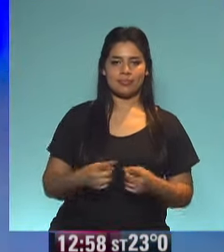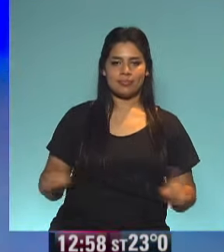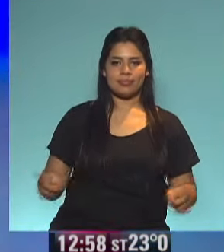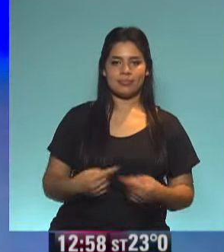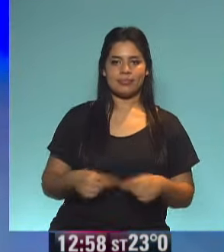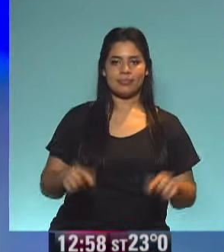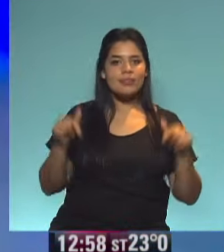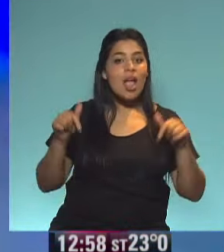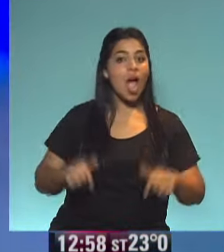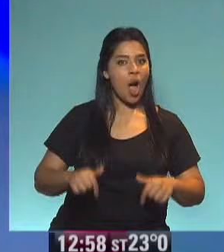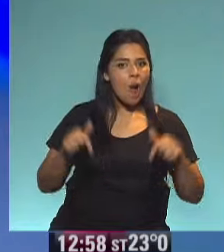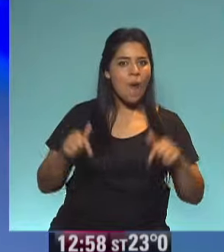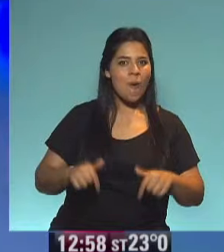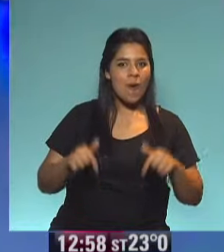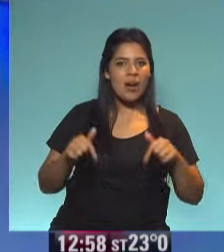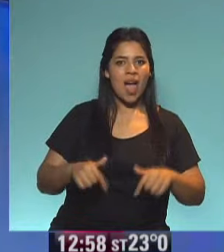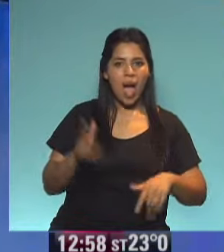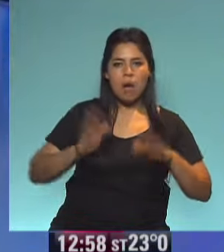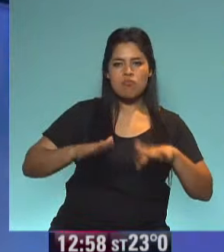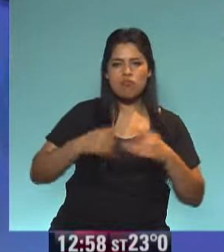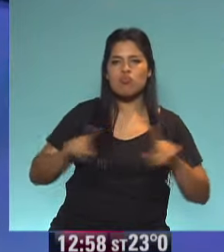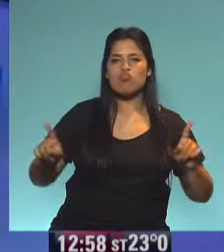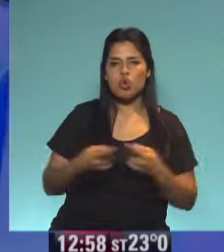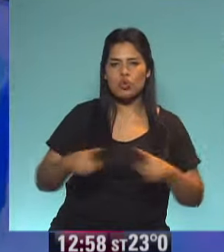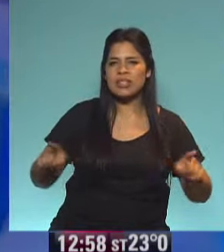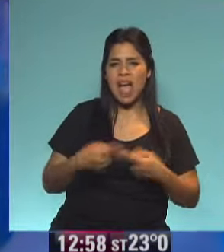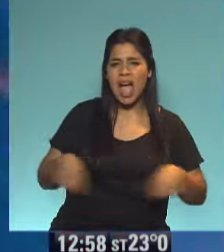No es la base de siempre,